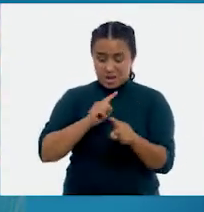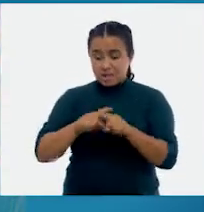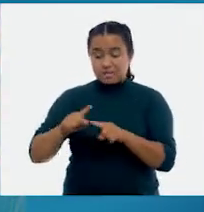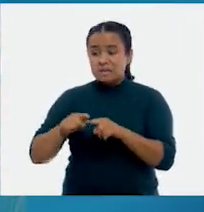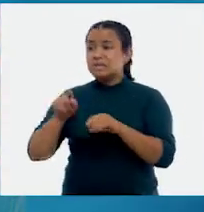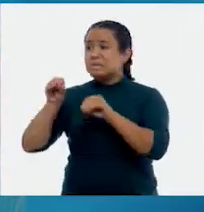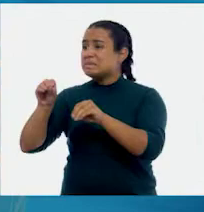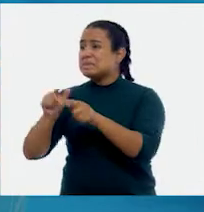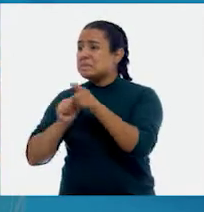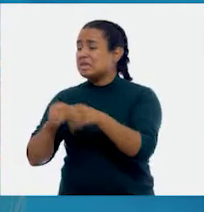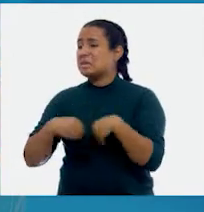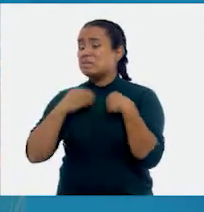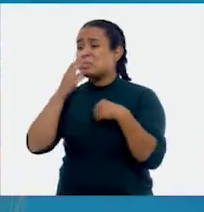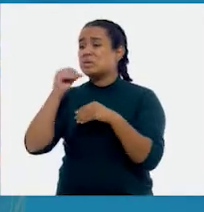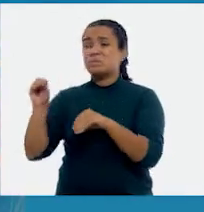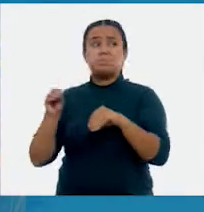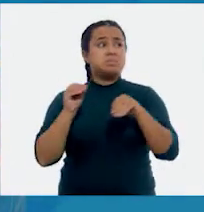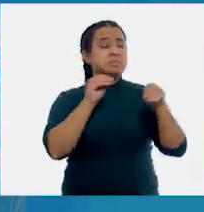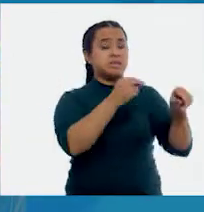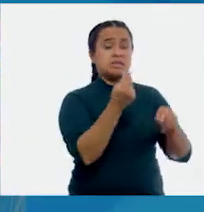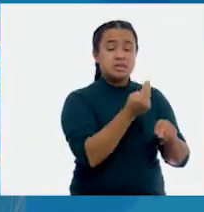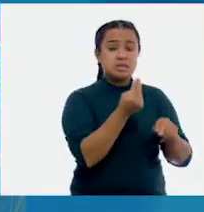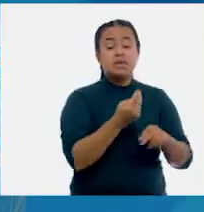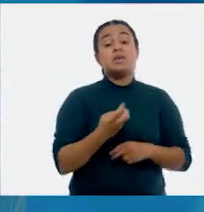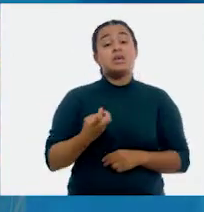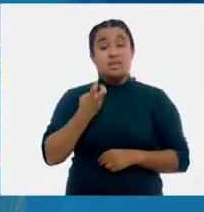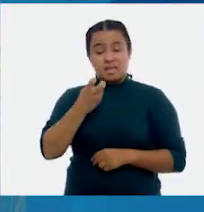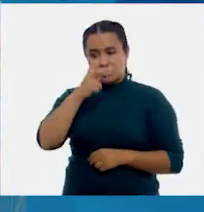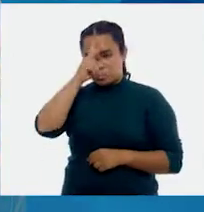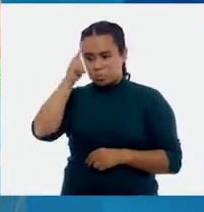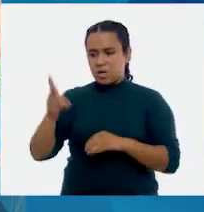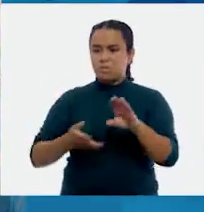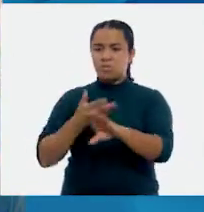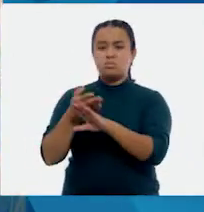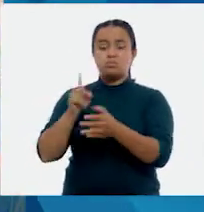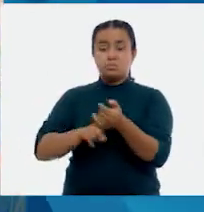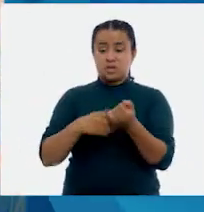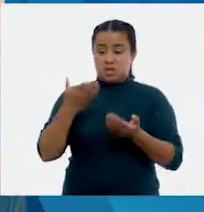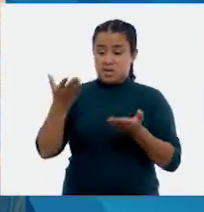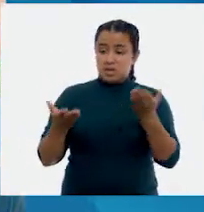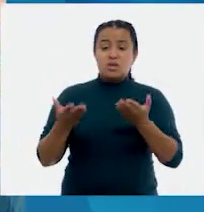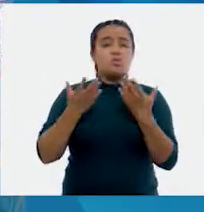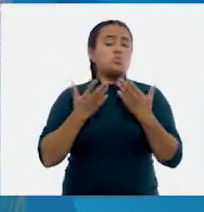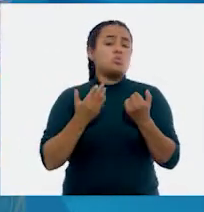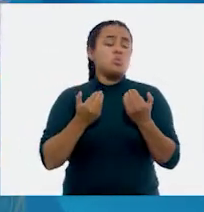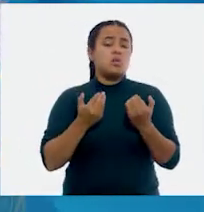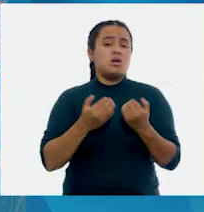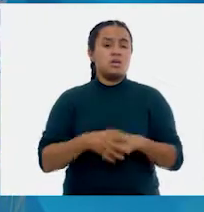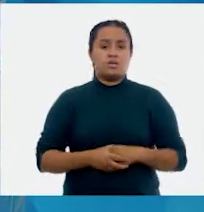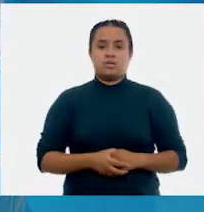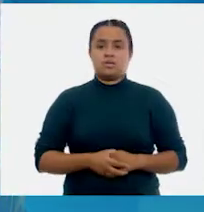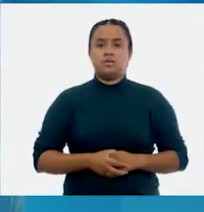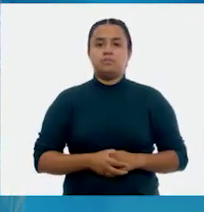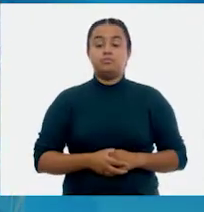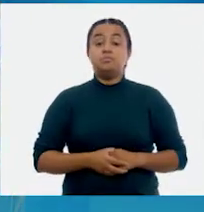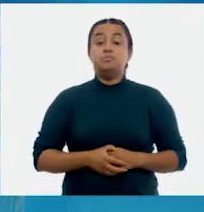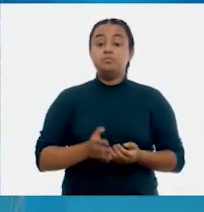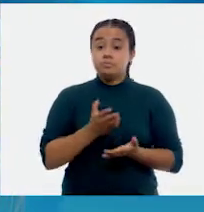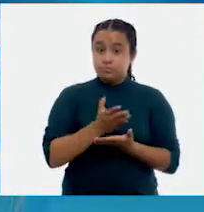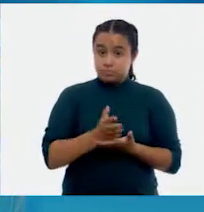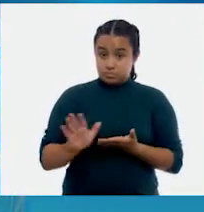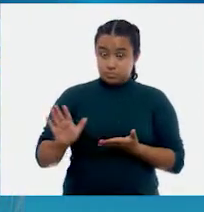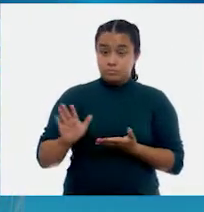animales y con ello se afecta severamente el equilibrio de los ecosistemas.